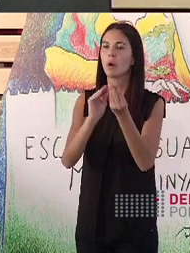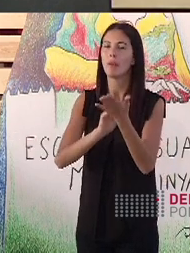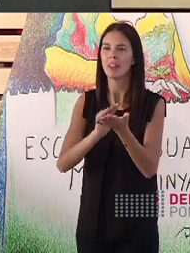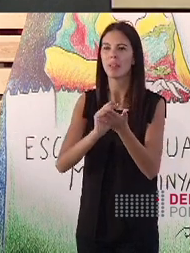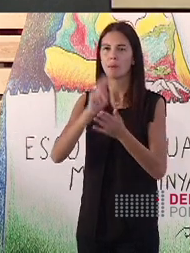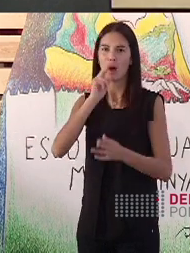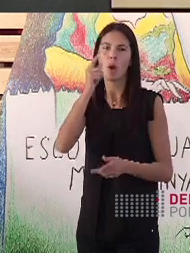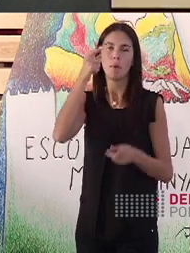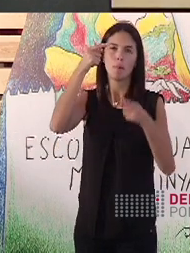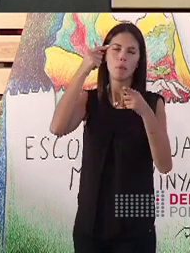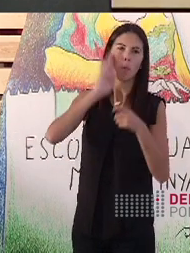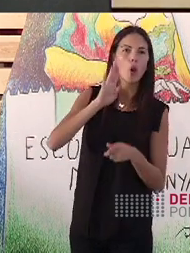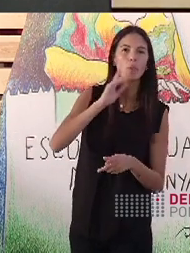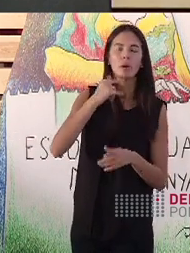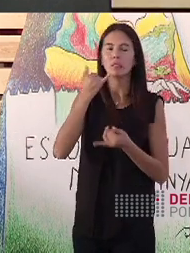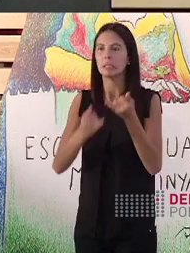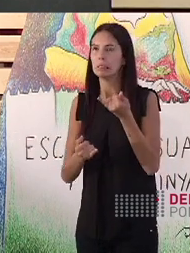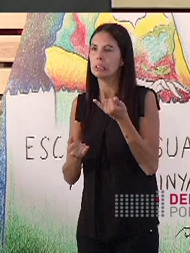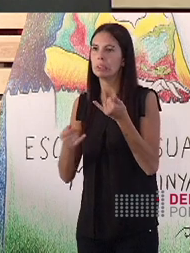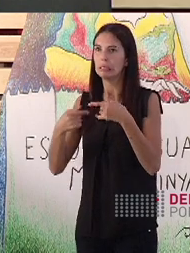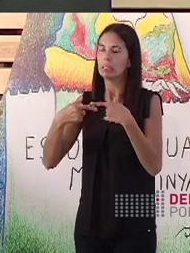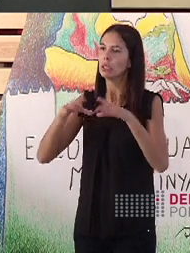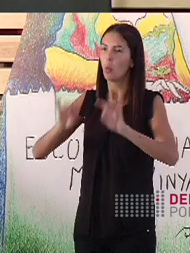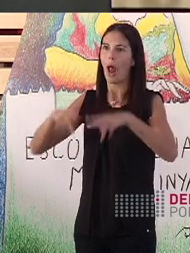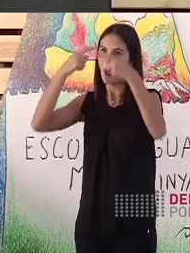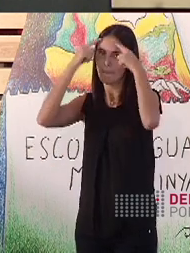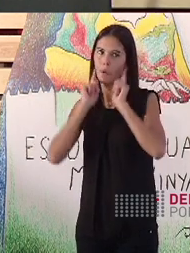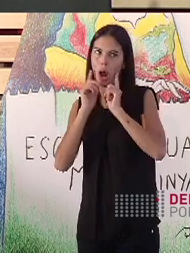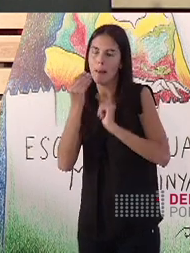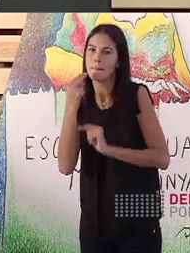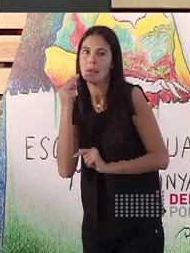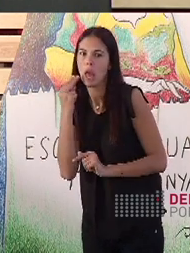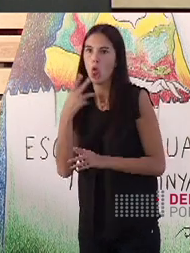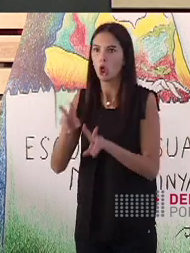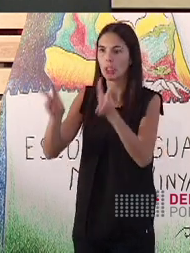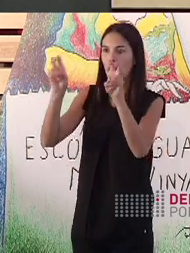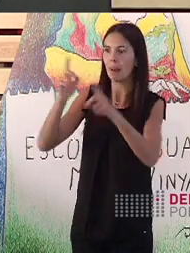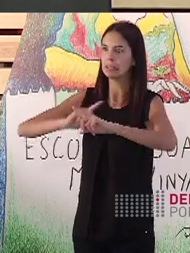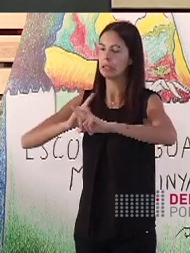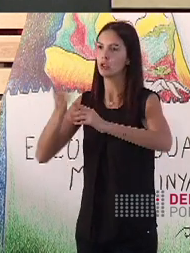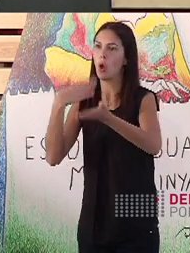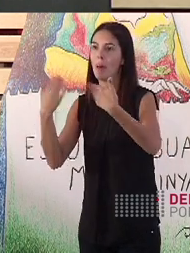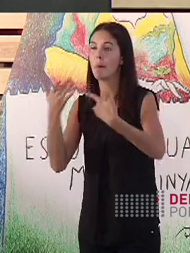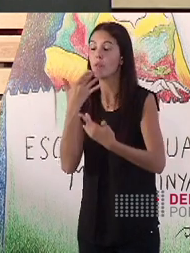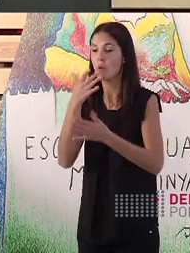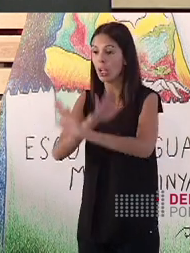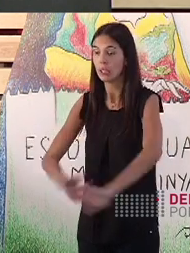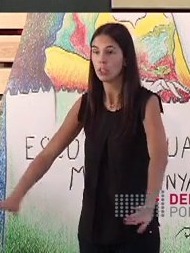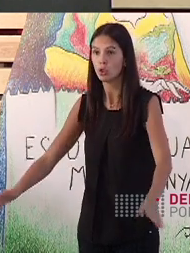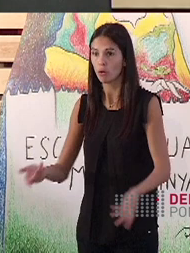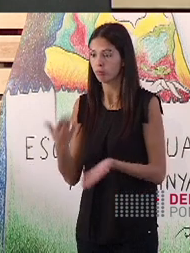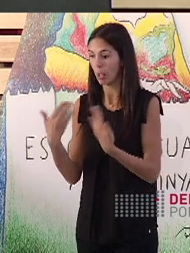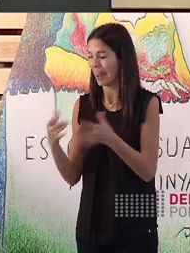vea, que tiene miedo de hablar del sexo y de la educación sexoafectiva a los niños, lo que estamos dejando es que una industria,